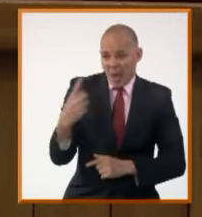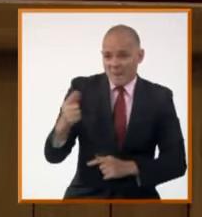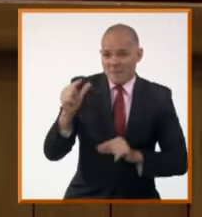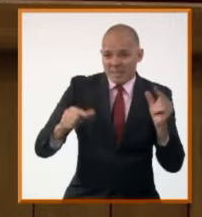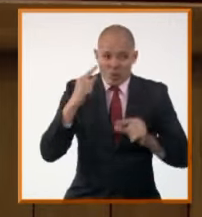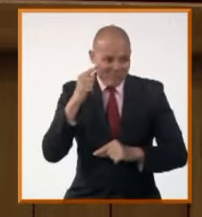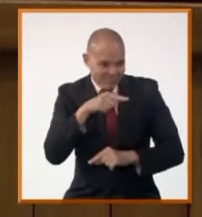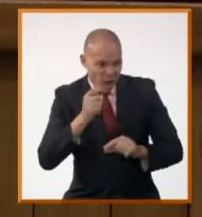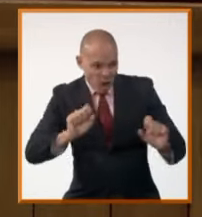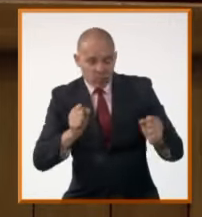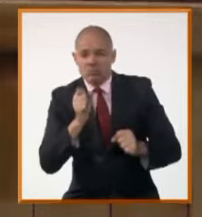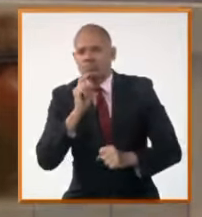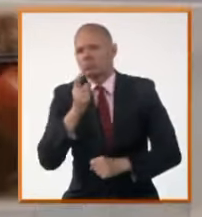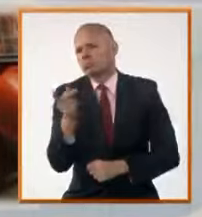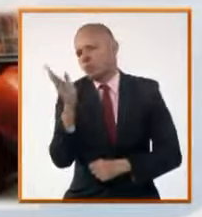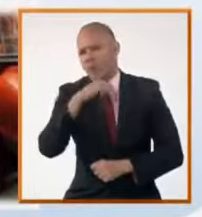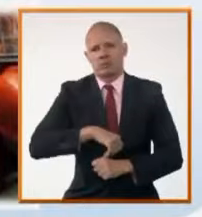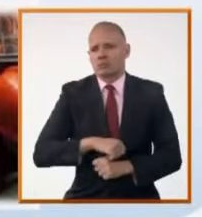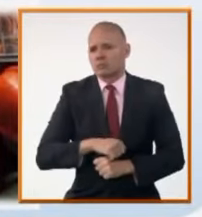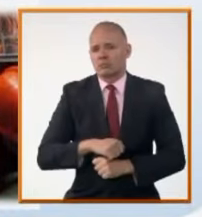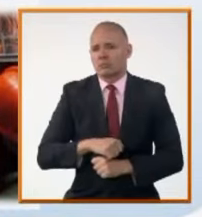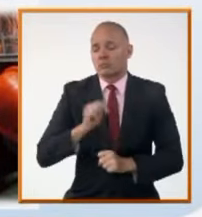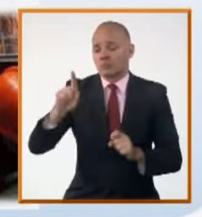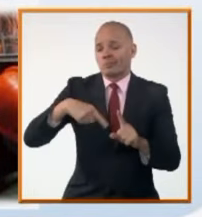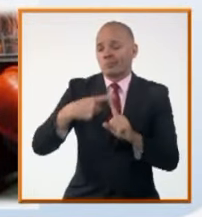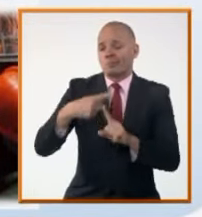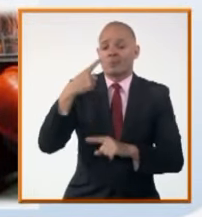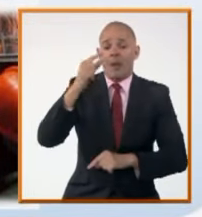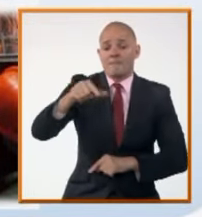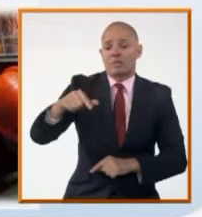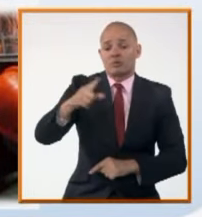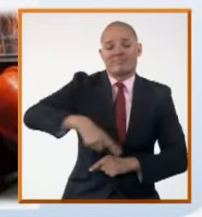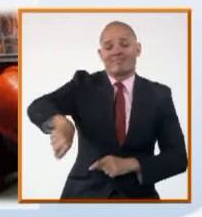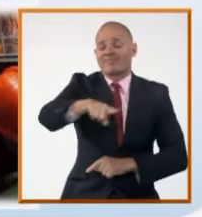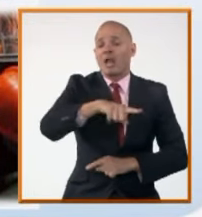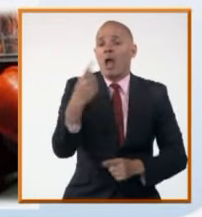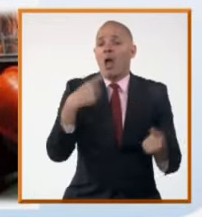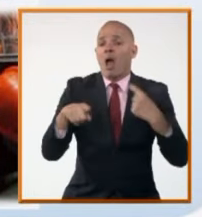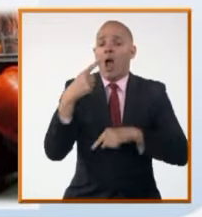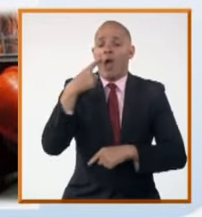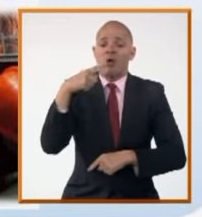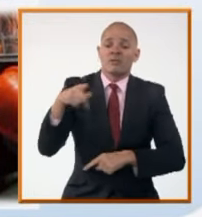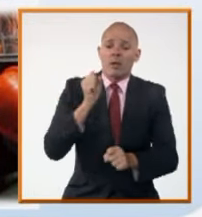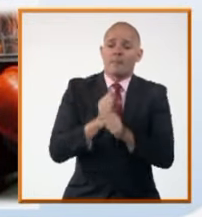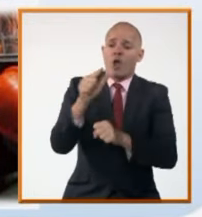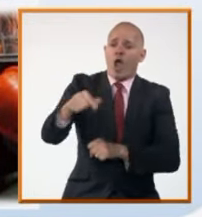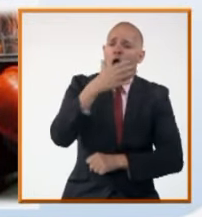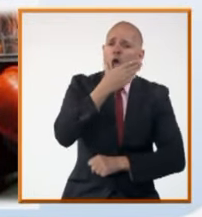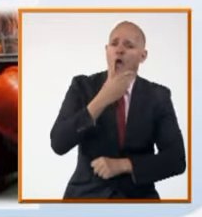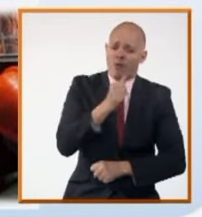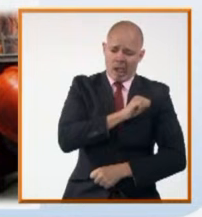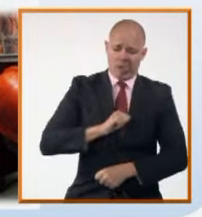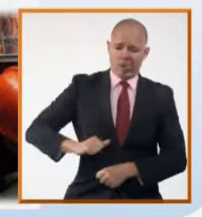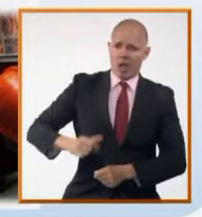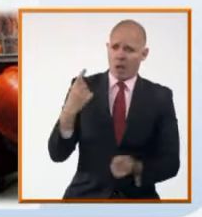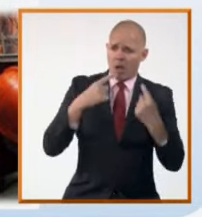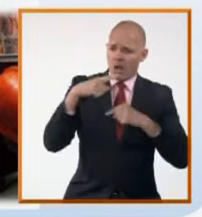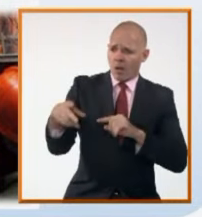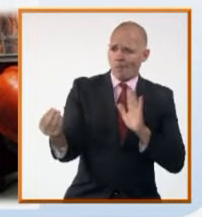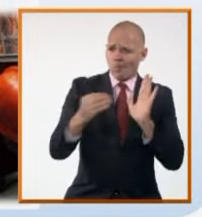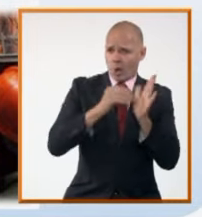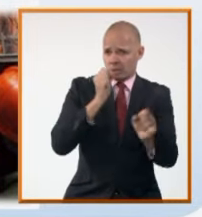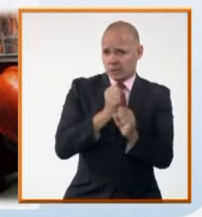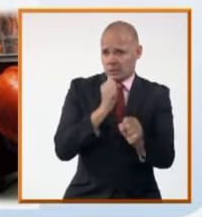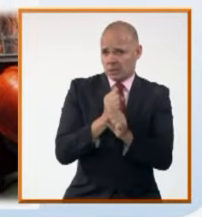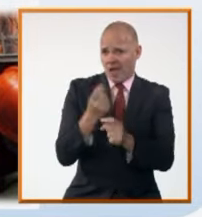la incorporación al empleo de todas las personas en condiciones de trabajar como forma de contribuir